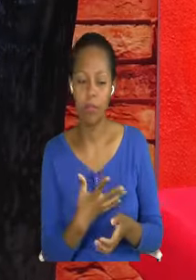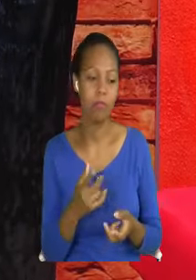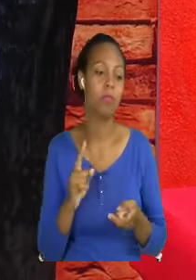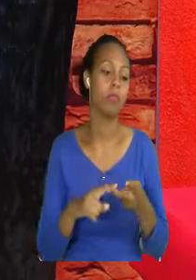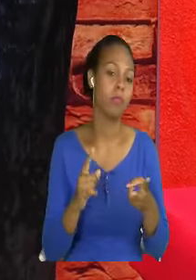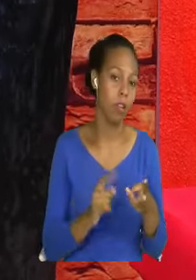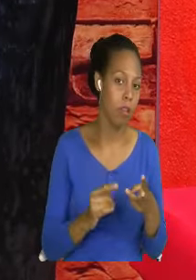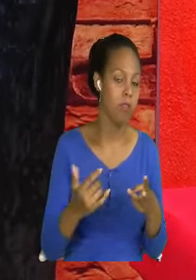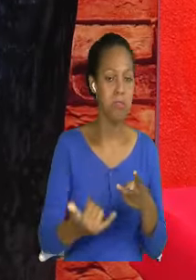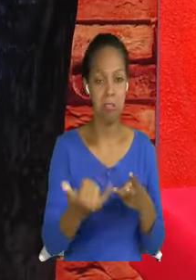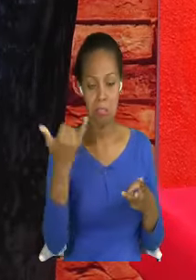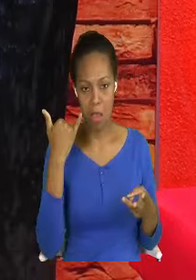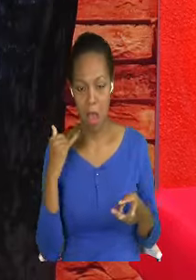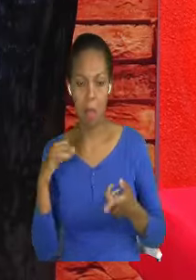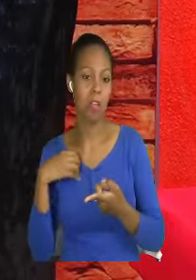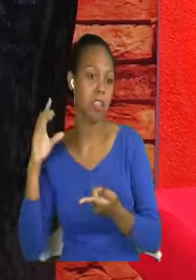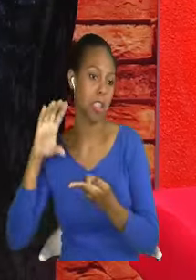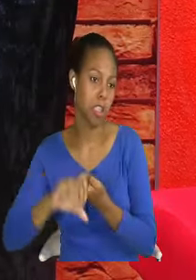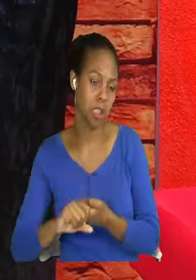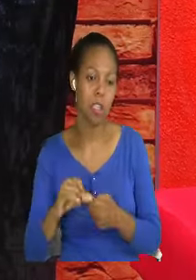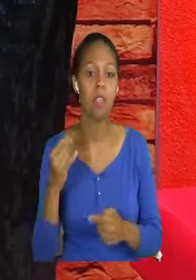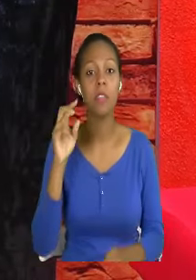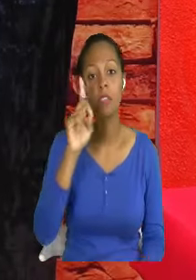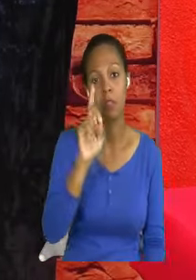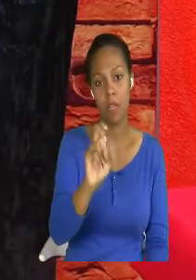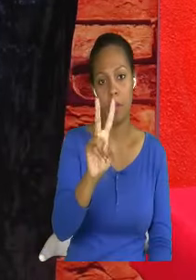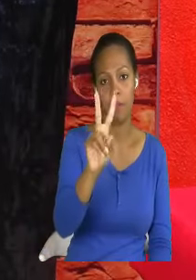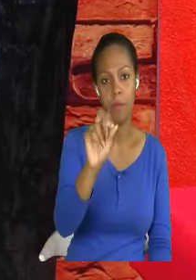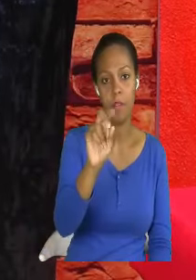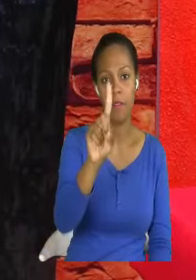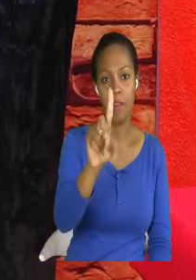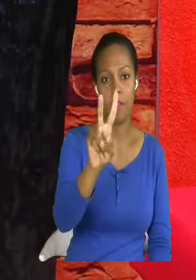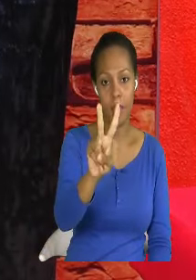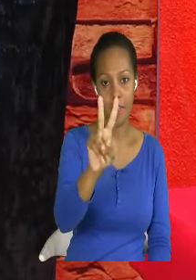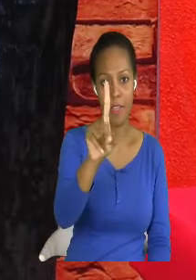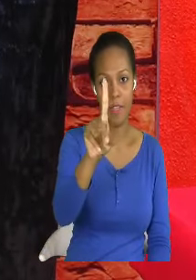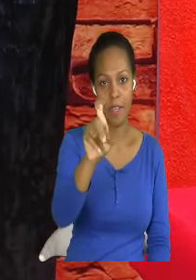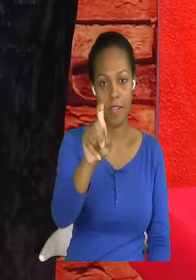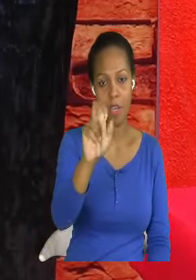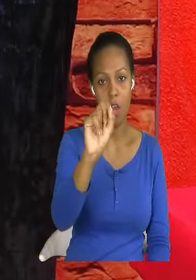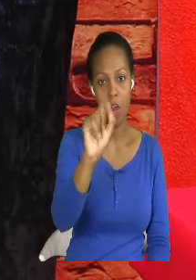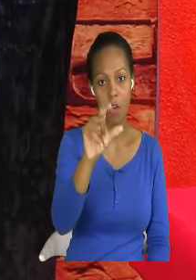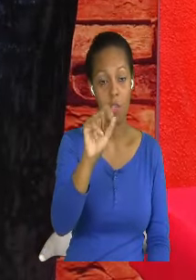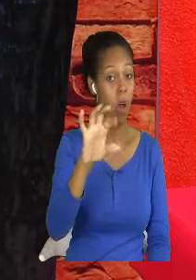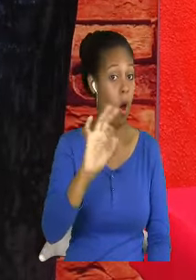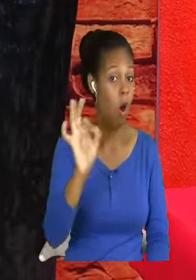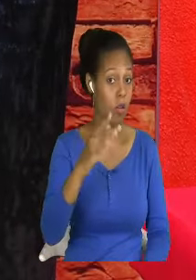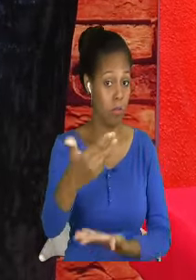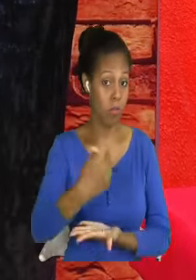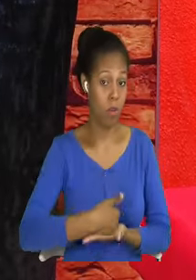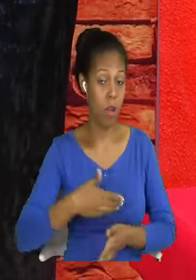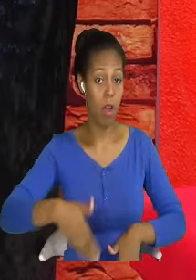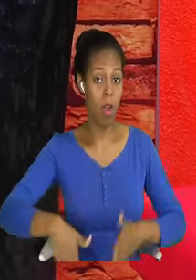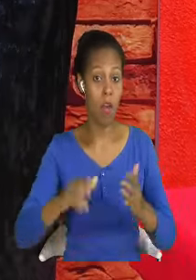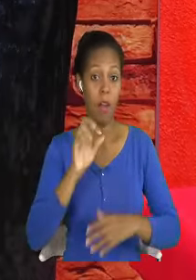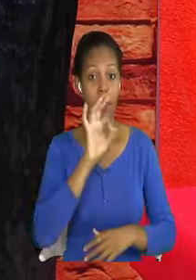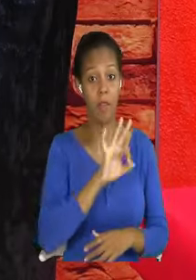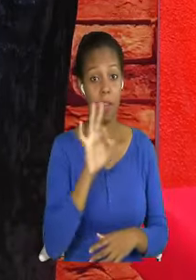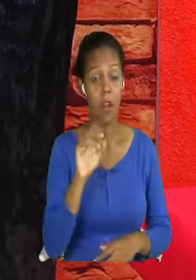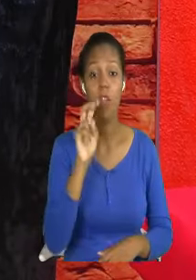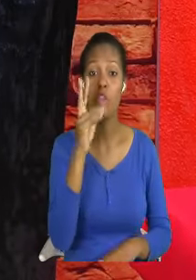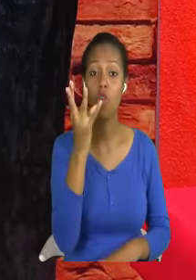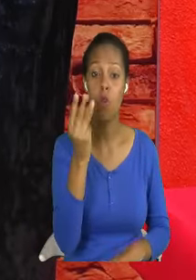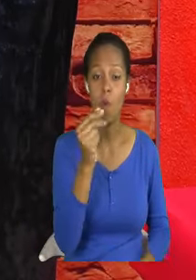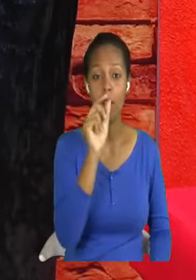o apartar una cita de valoración al 620-2611 o visitarnos en la carrera 33, número 7420. Tienen